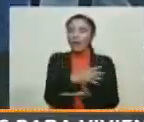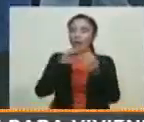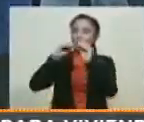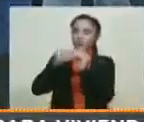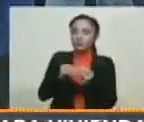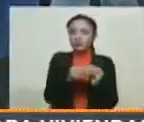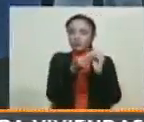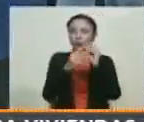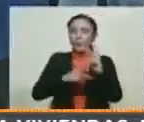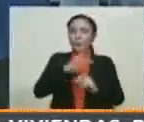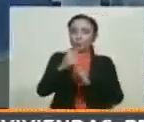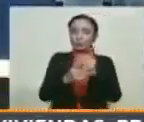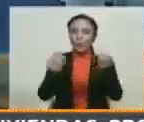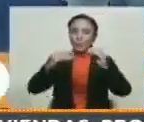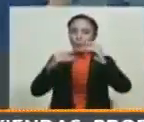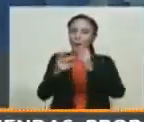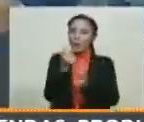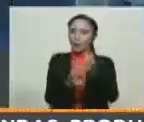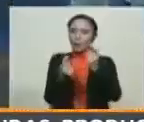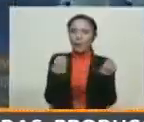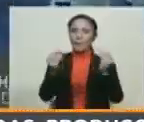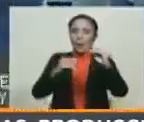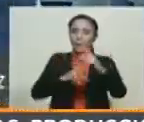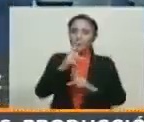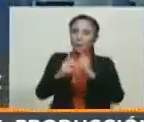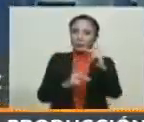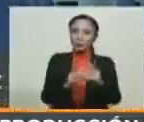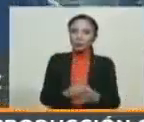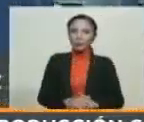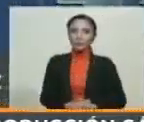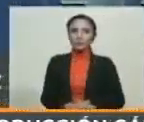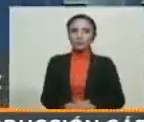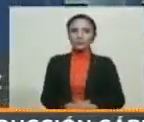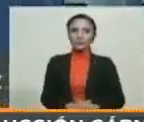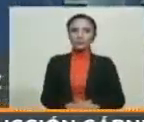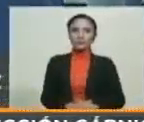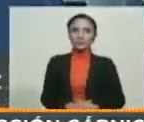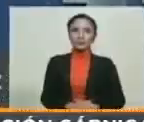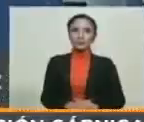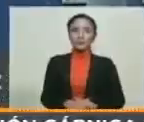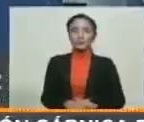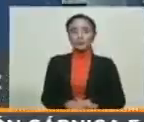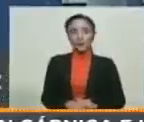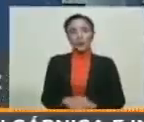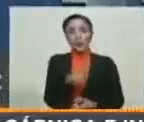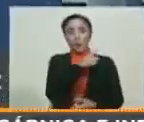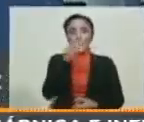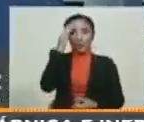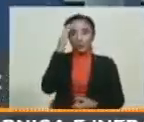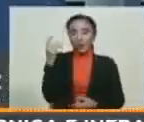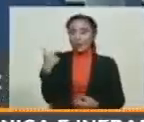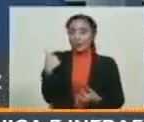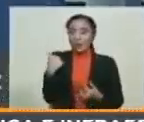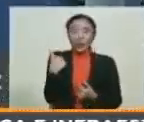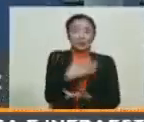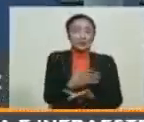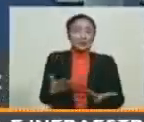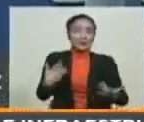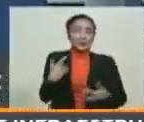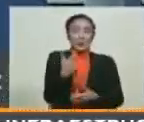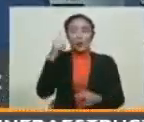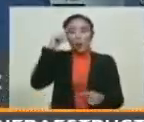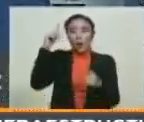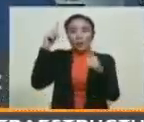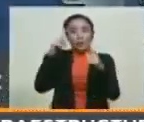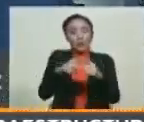fuerzas productivas y económicas de venezuela ustedes saben que yo soy obsesionado cuando me